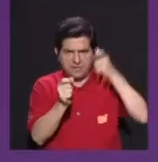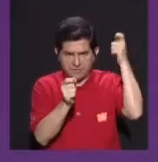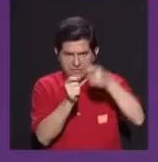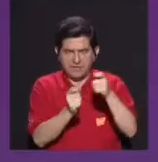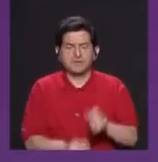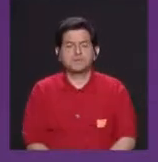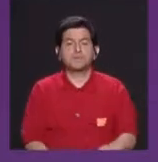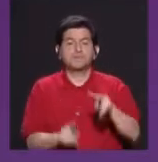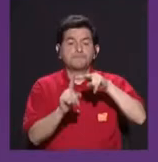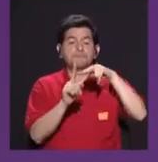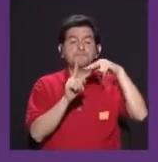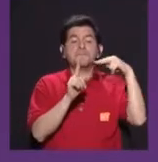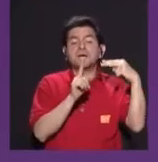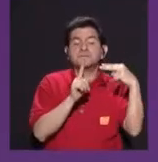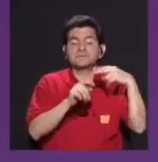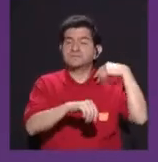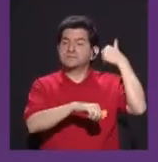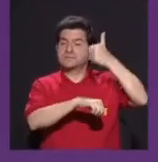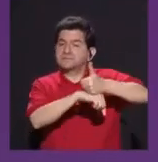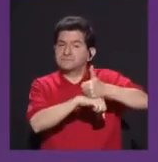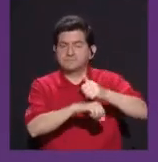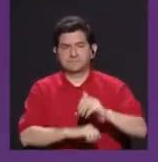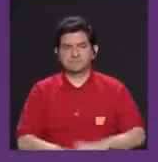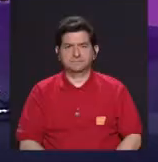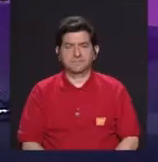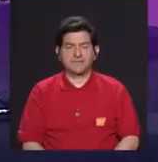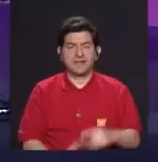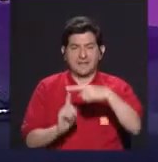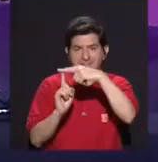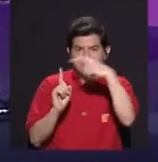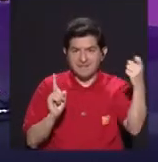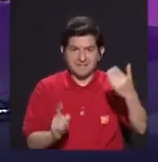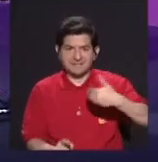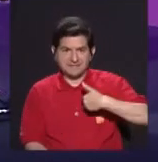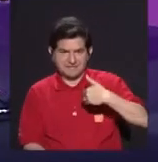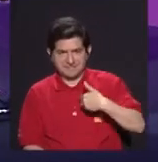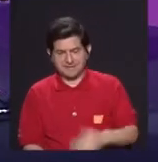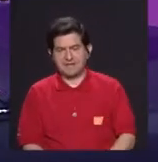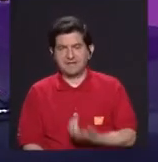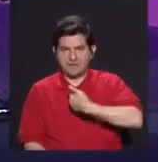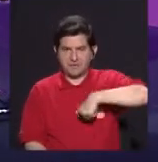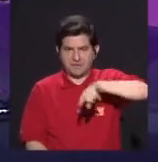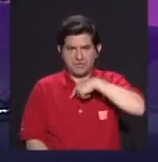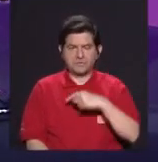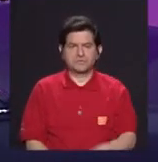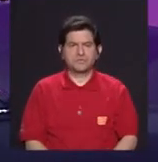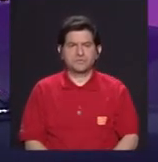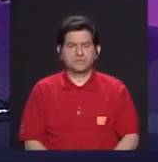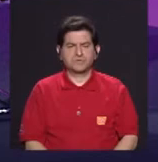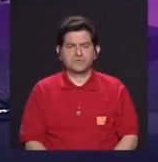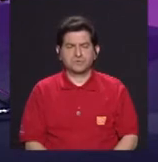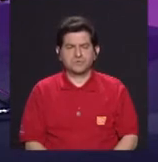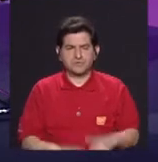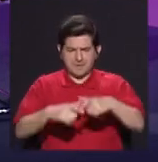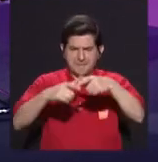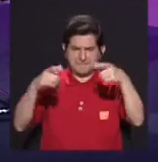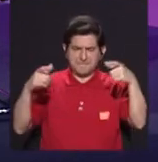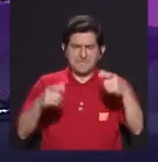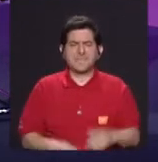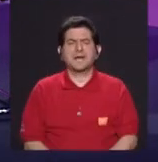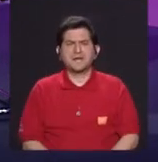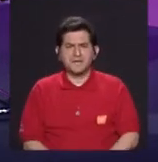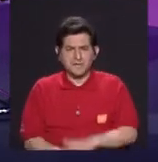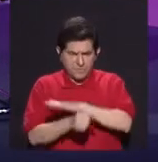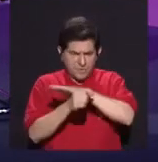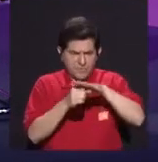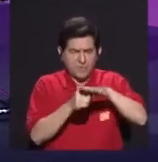perspectiva nos traza que a partir de que tengamos la mayor integración de esos enfoques y esa diversidad podemos